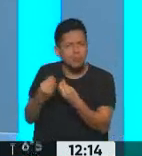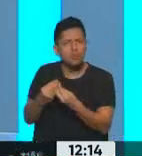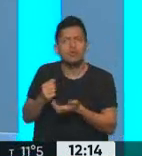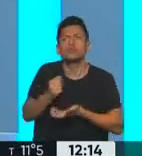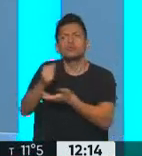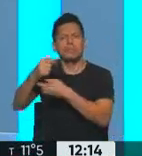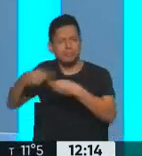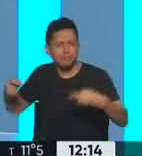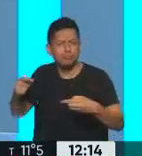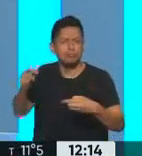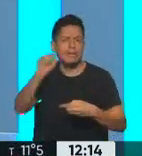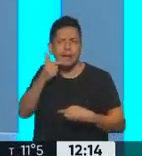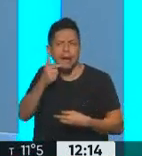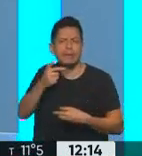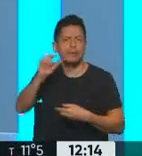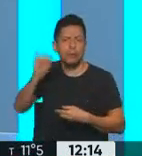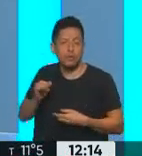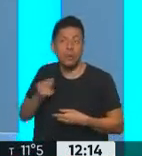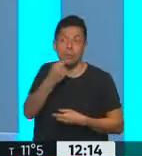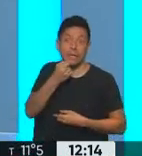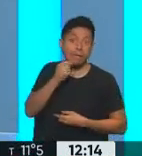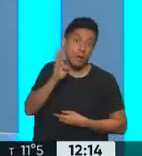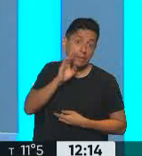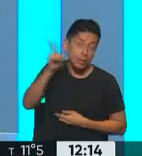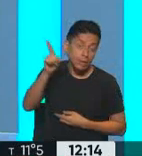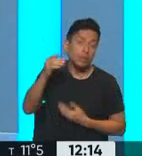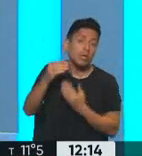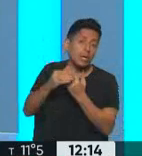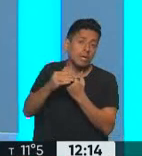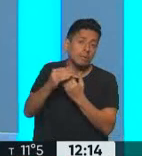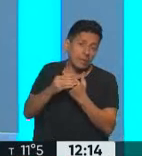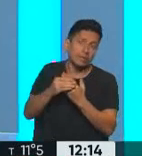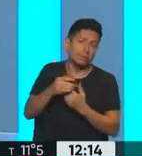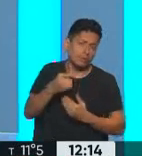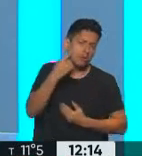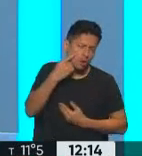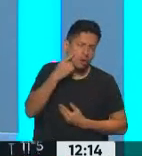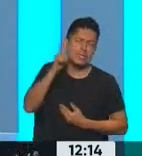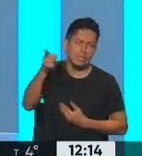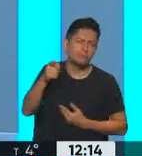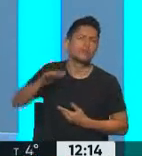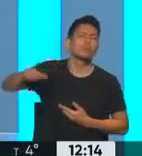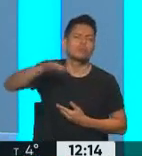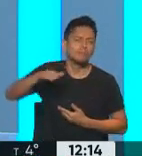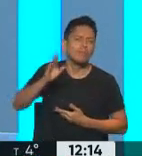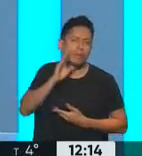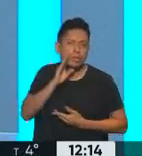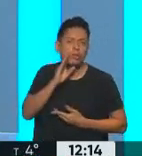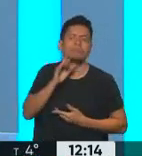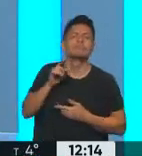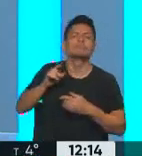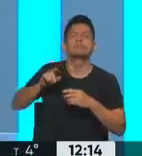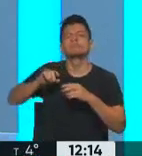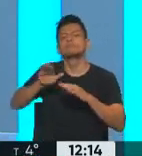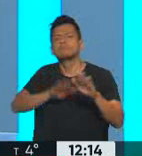tipo. Claro. Estados Unidos, sin ir más lejos, un país en el cual el ministro vivió varios años. Digamos, esta política de subsidios, en Europa ni que